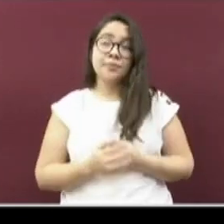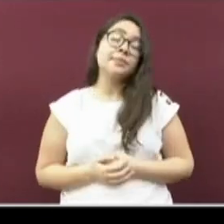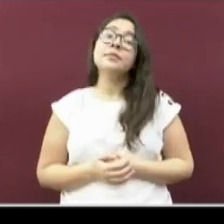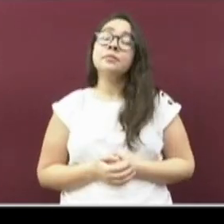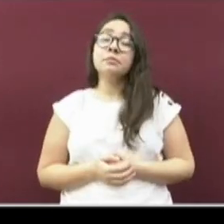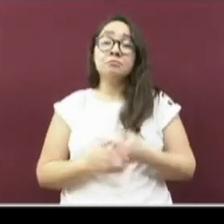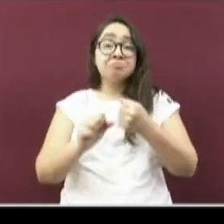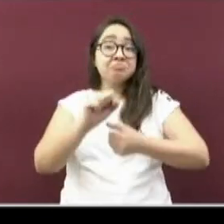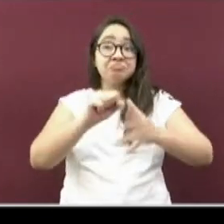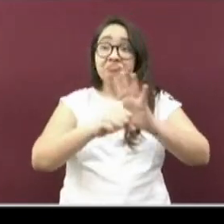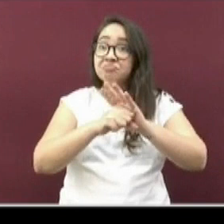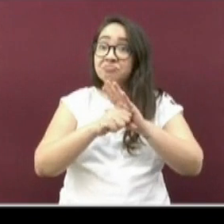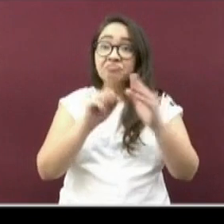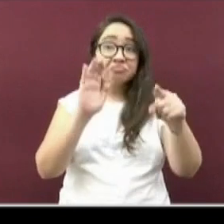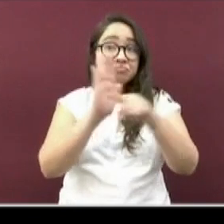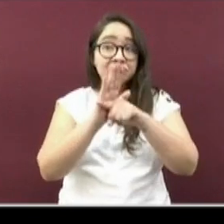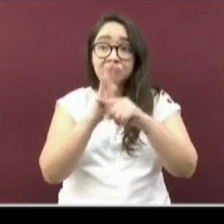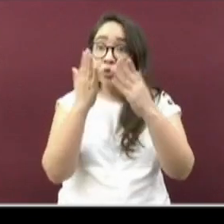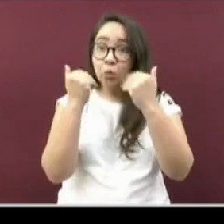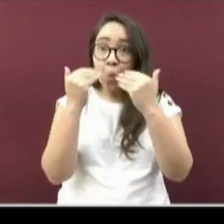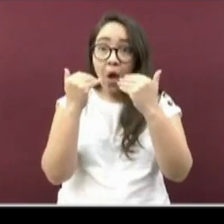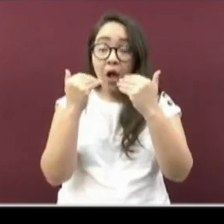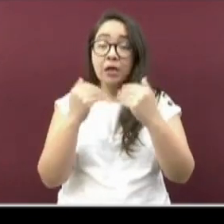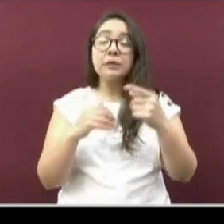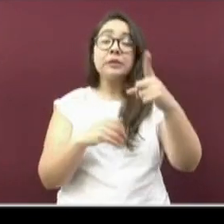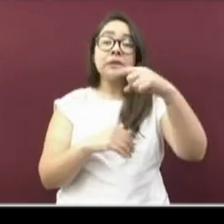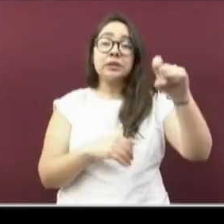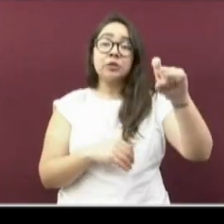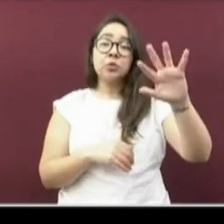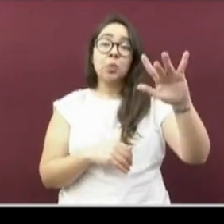Con resultados negativos,